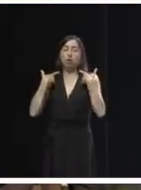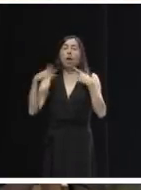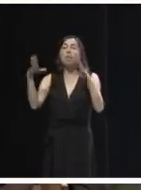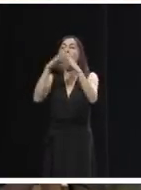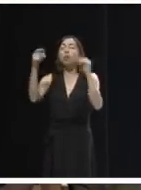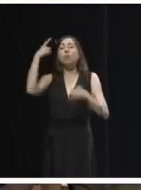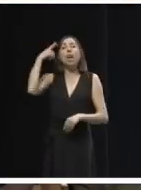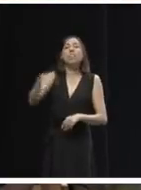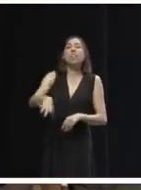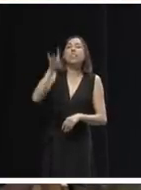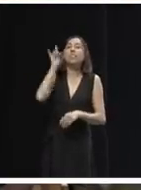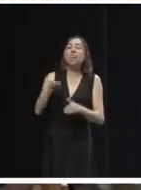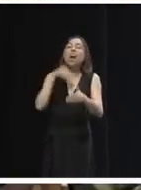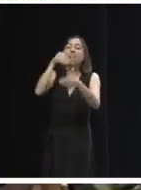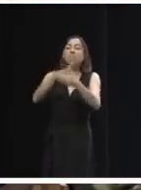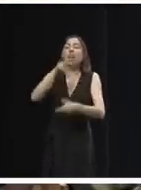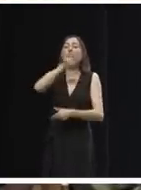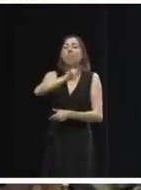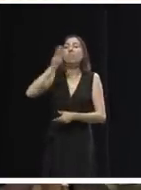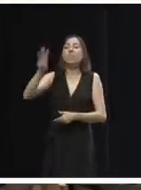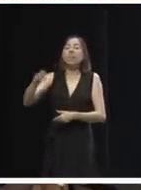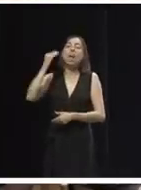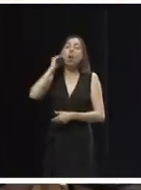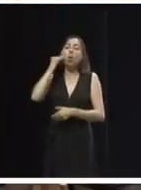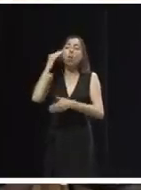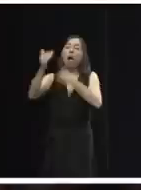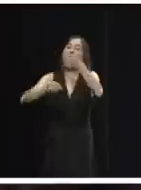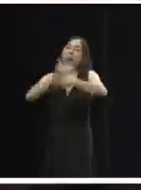a votar el 23 de julio. ¡Adelante!